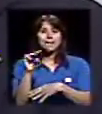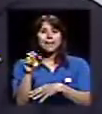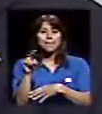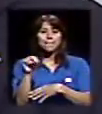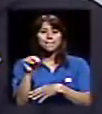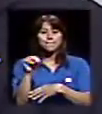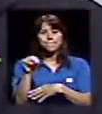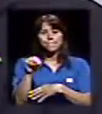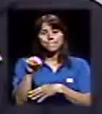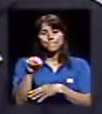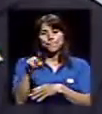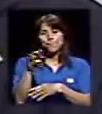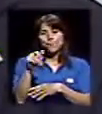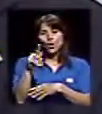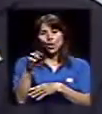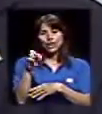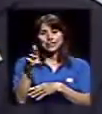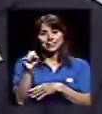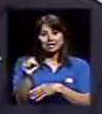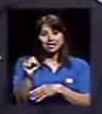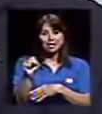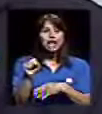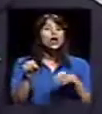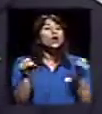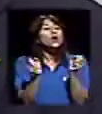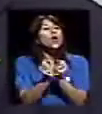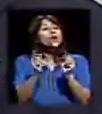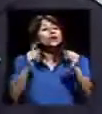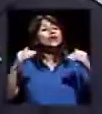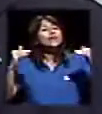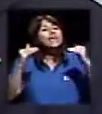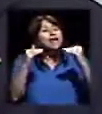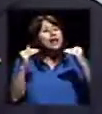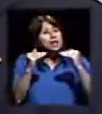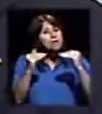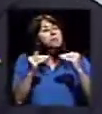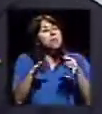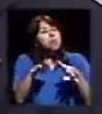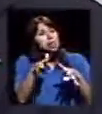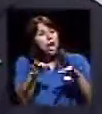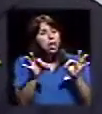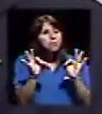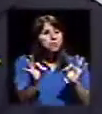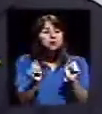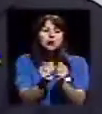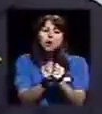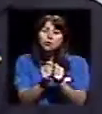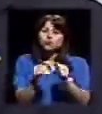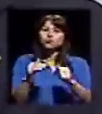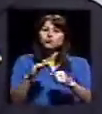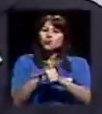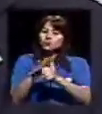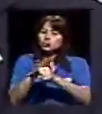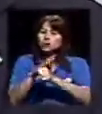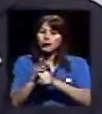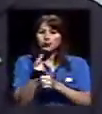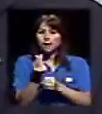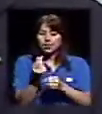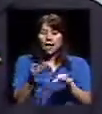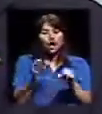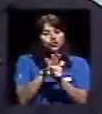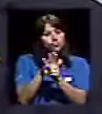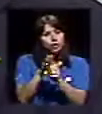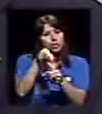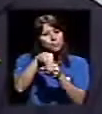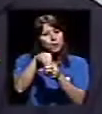con un nivel de apalancamiento moderado, con suficiente capital, suficientes reservas, trabajo conjunto, repito,